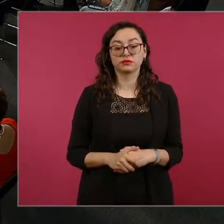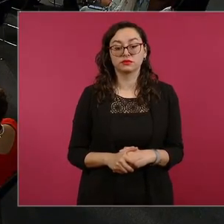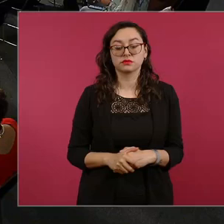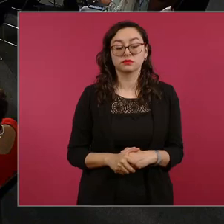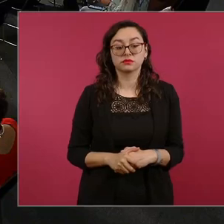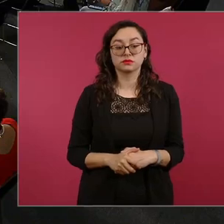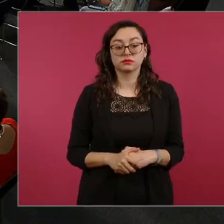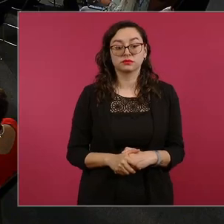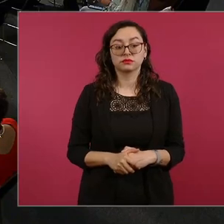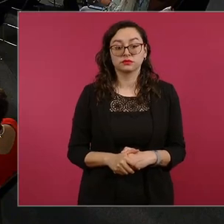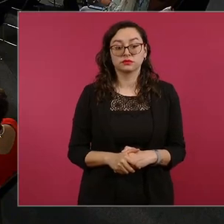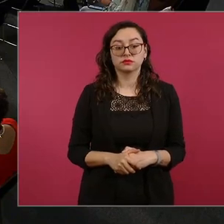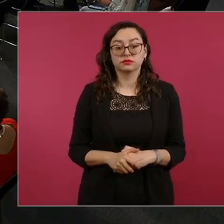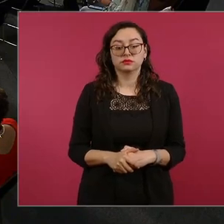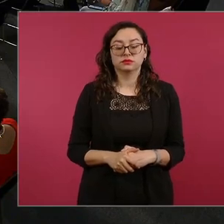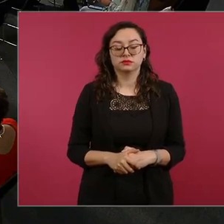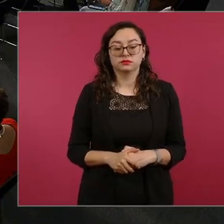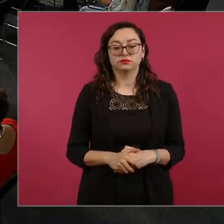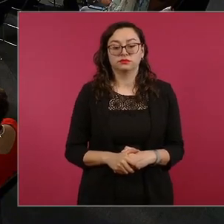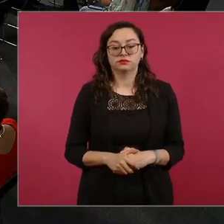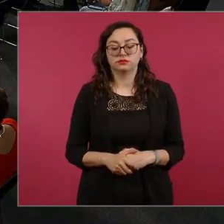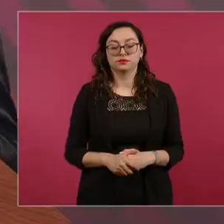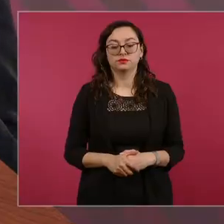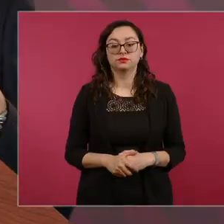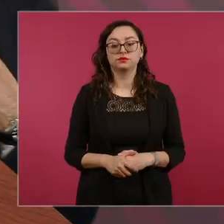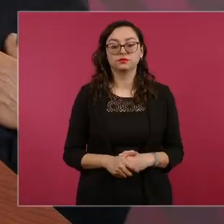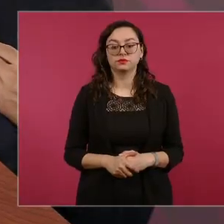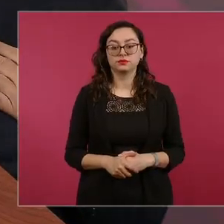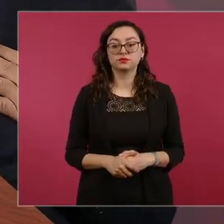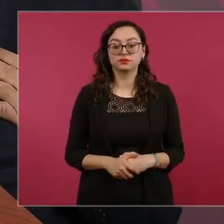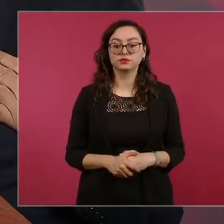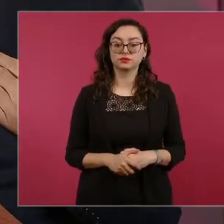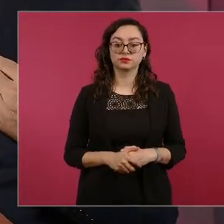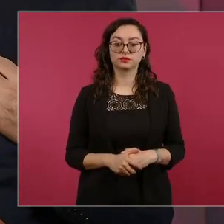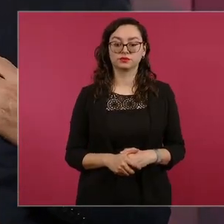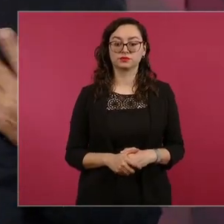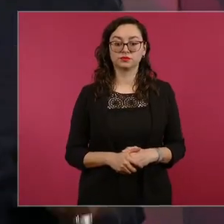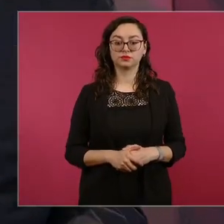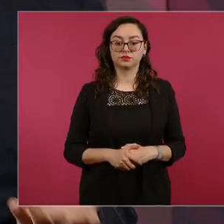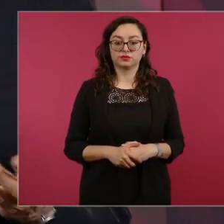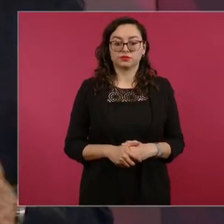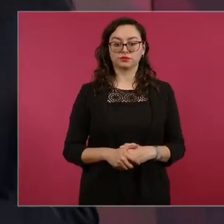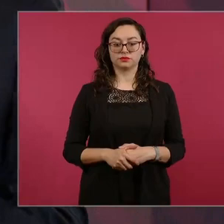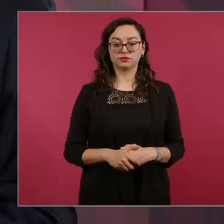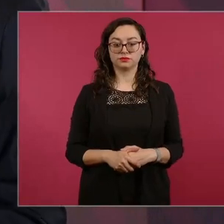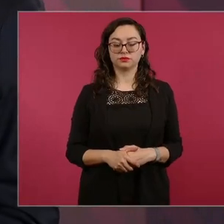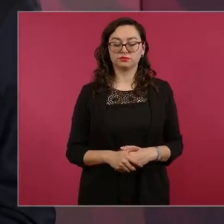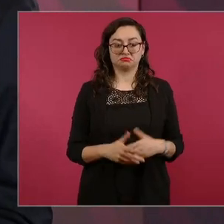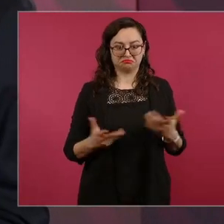actuando ahora sí que de buena fe,